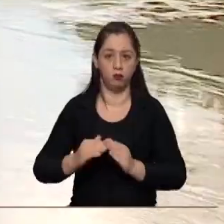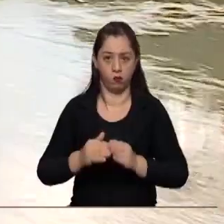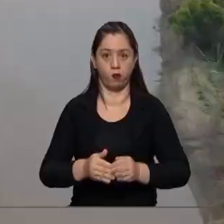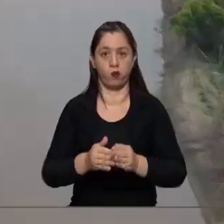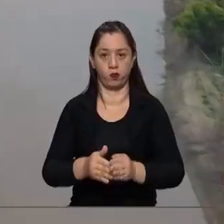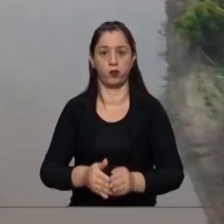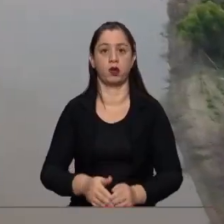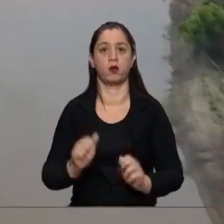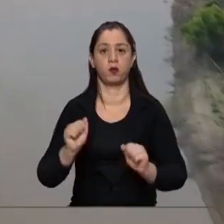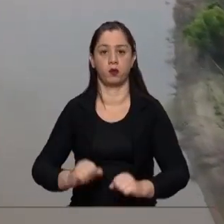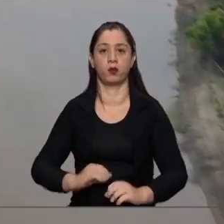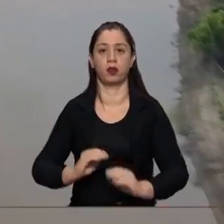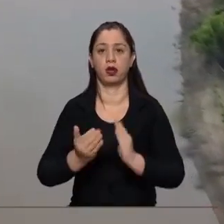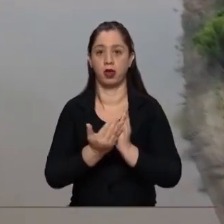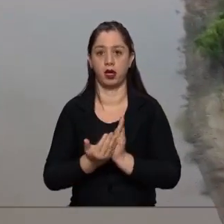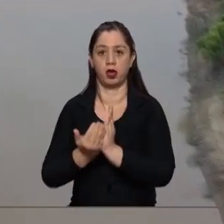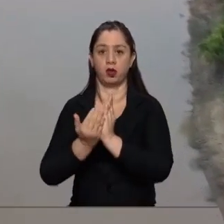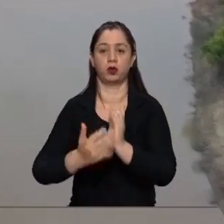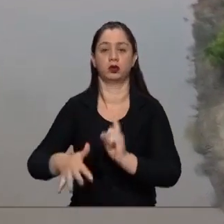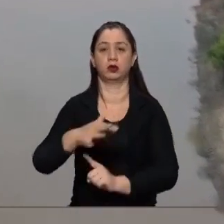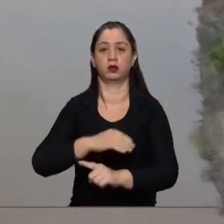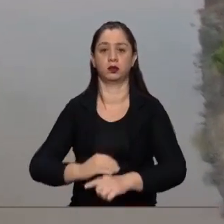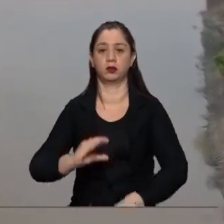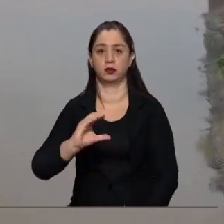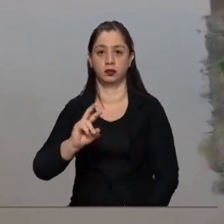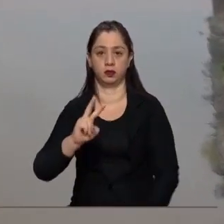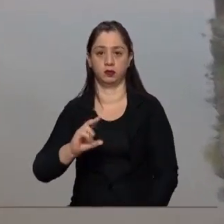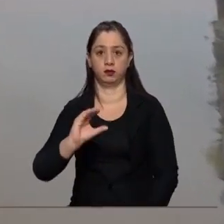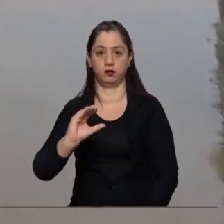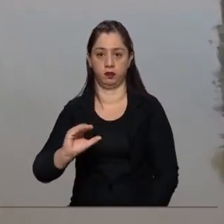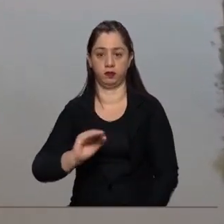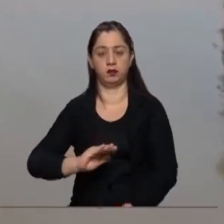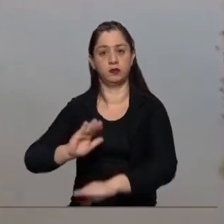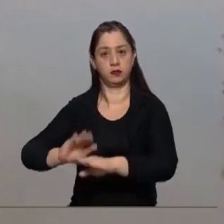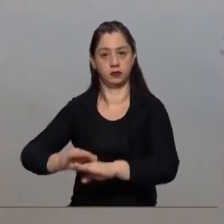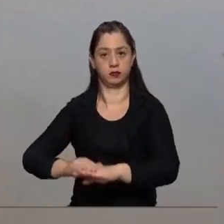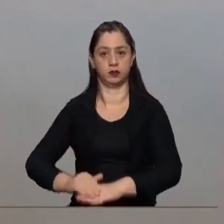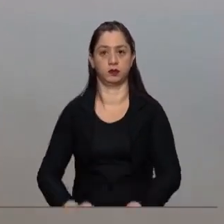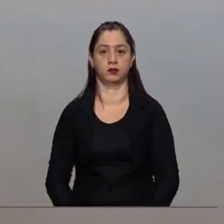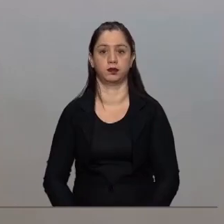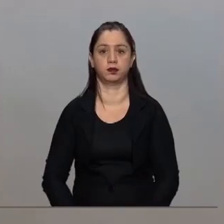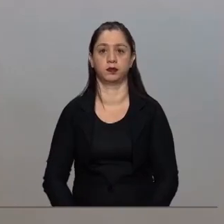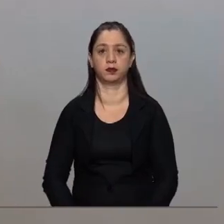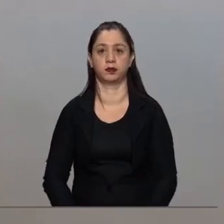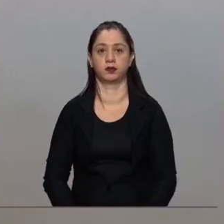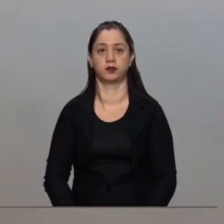comunicarse con el Área de Educación Ambiental de la Corporación Autónoma Regional del Valle del Cauca, CBC.